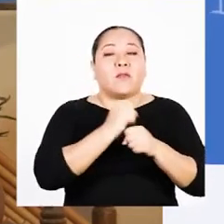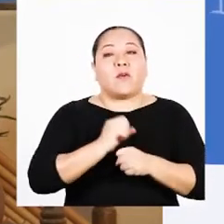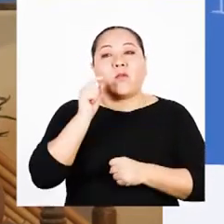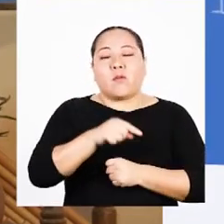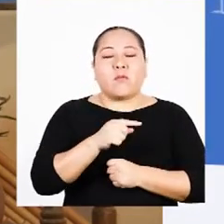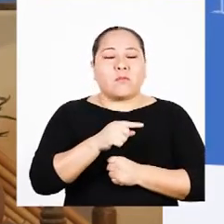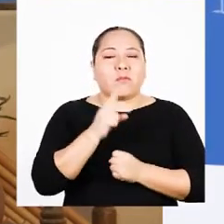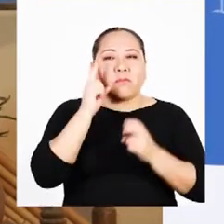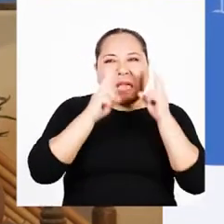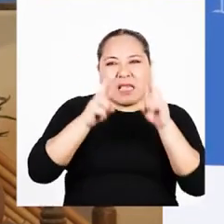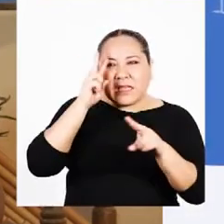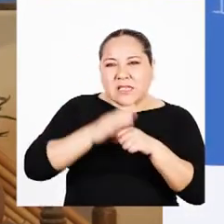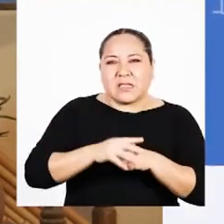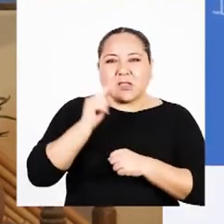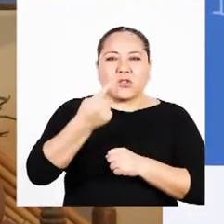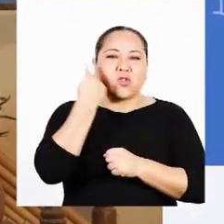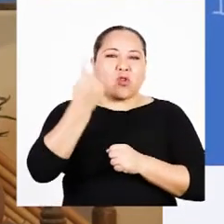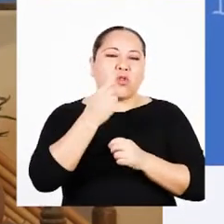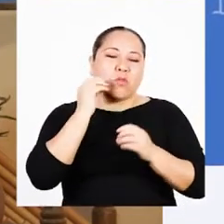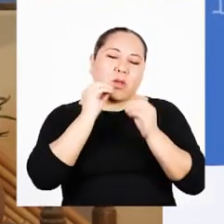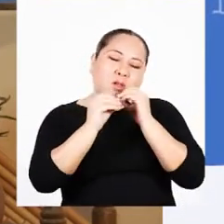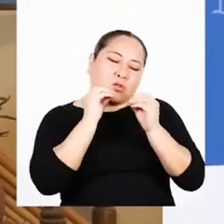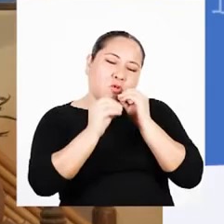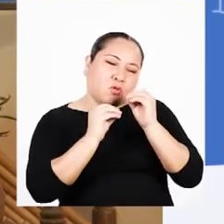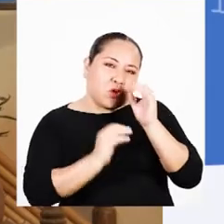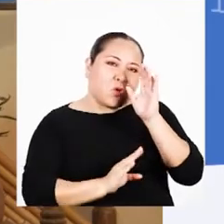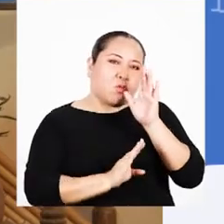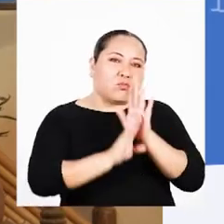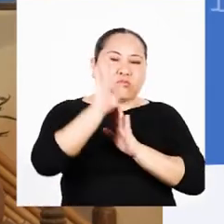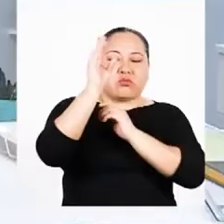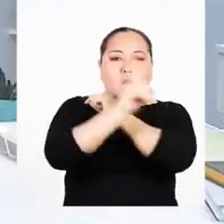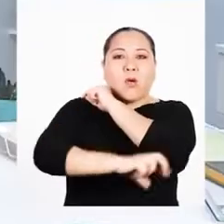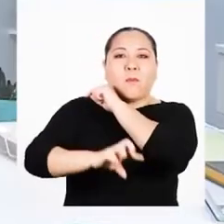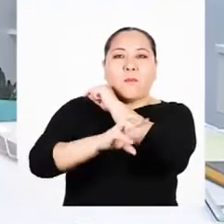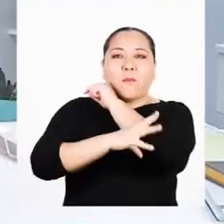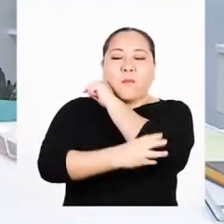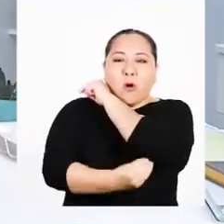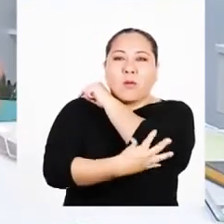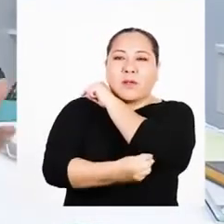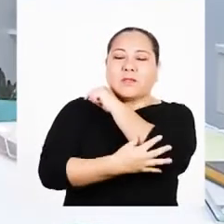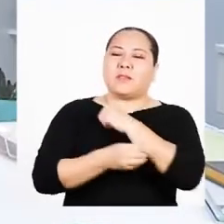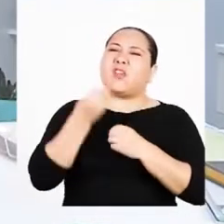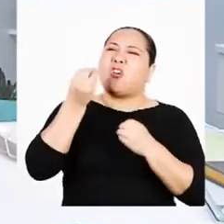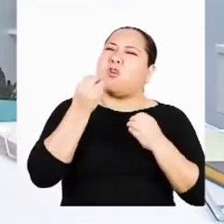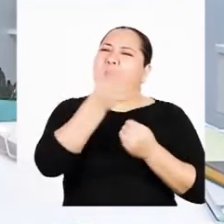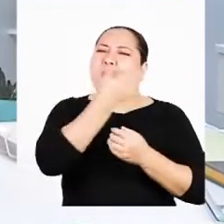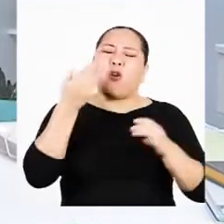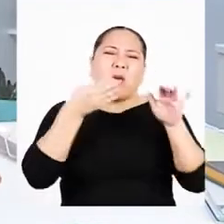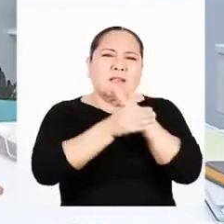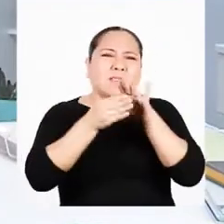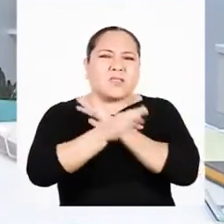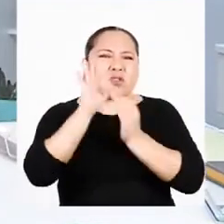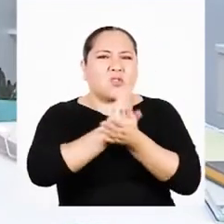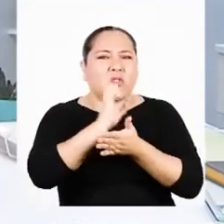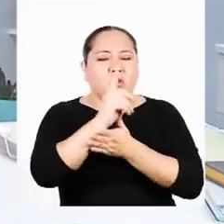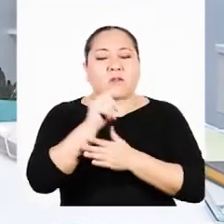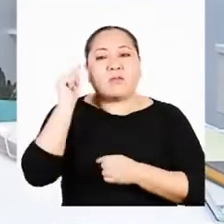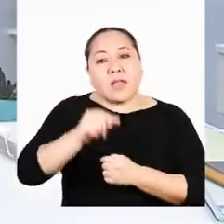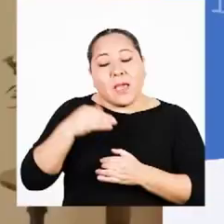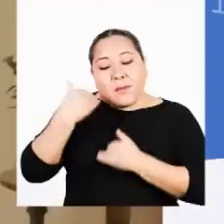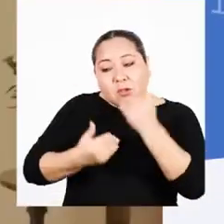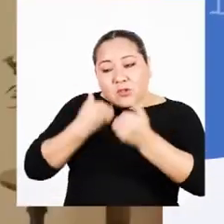por considerarse un medio para superar la pobreza. ¿Y cómo progresó entonces el acceso a la